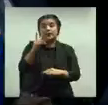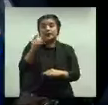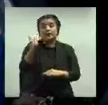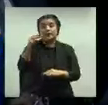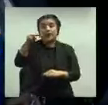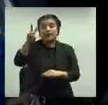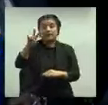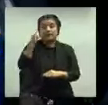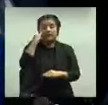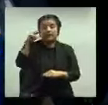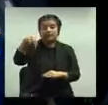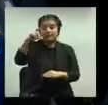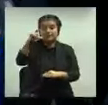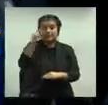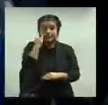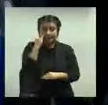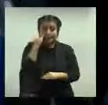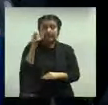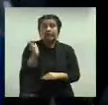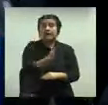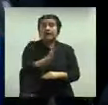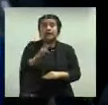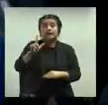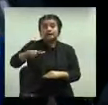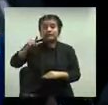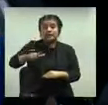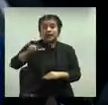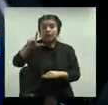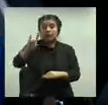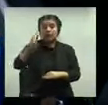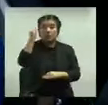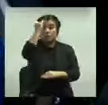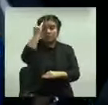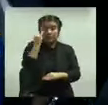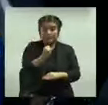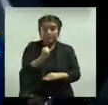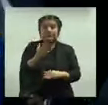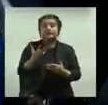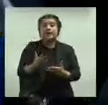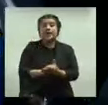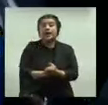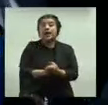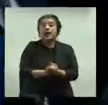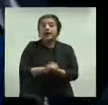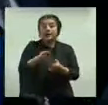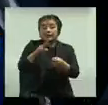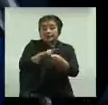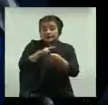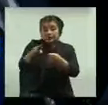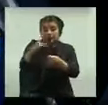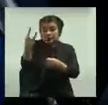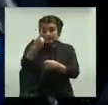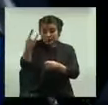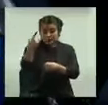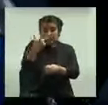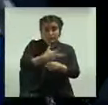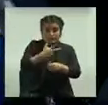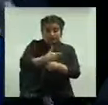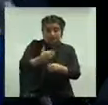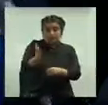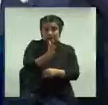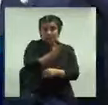Guatemala, Licenciado Luis Felipe Lepe Monterroso, Universidad Regional de Guatemala.